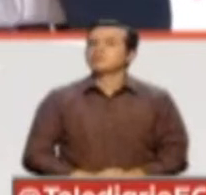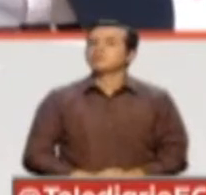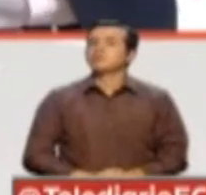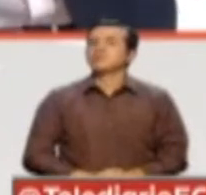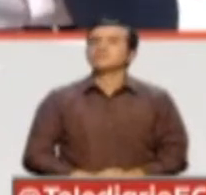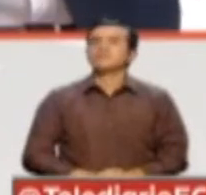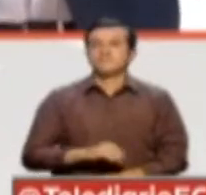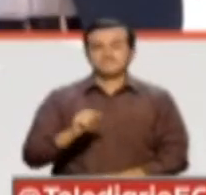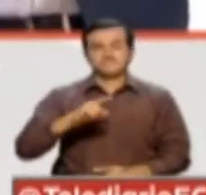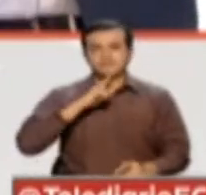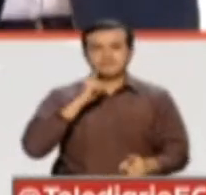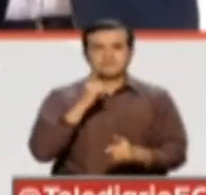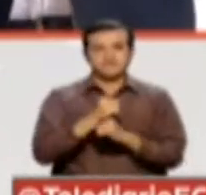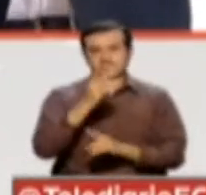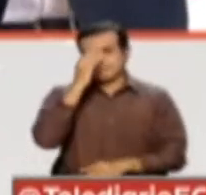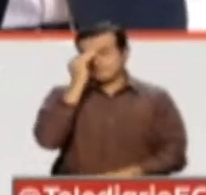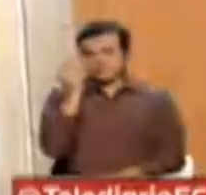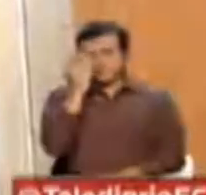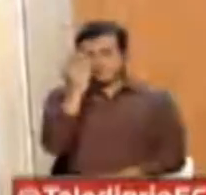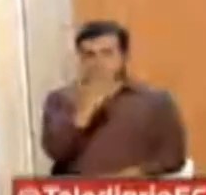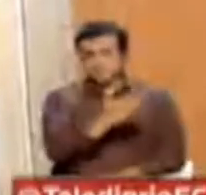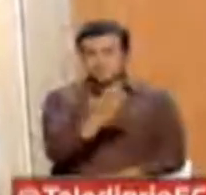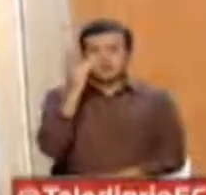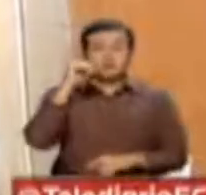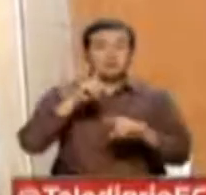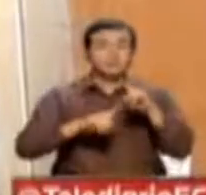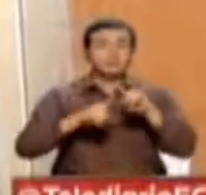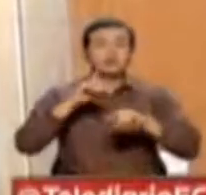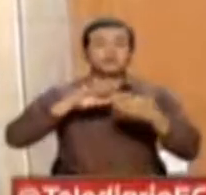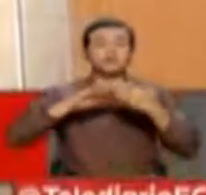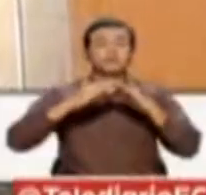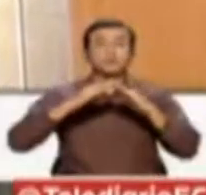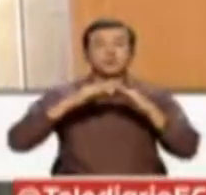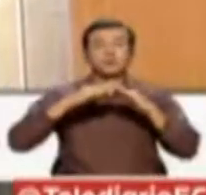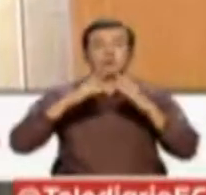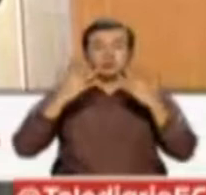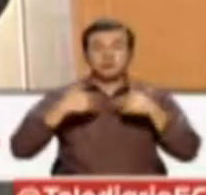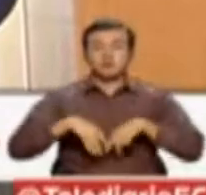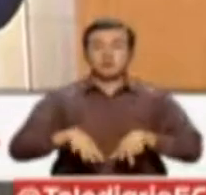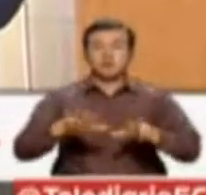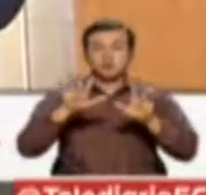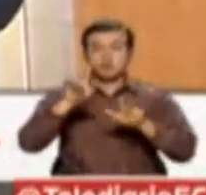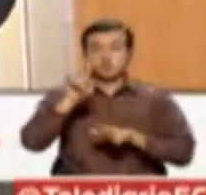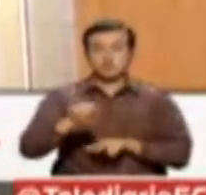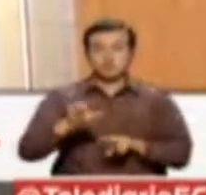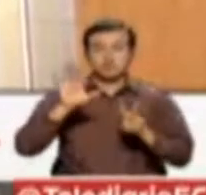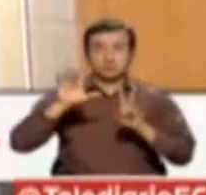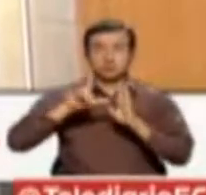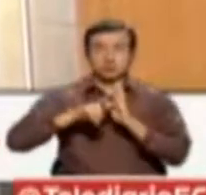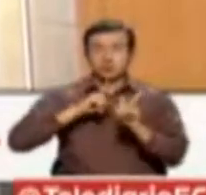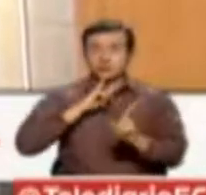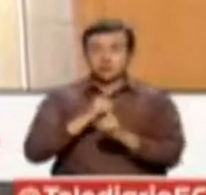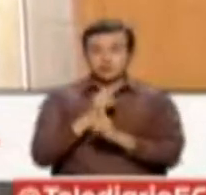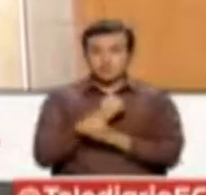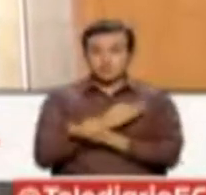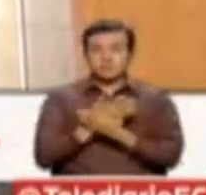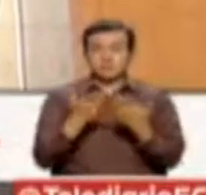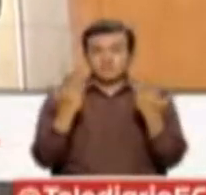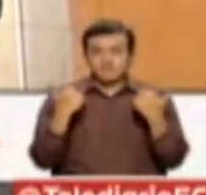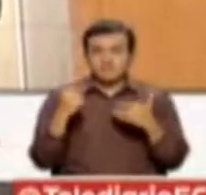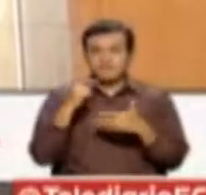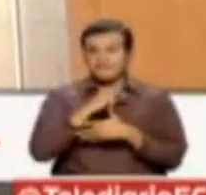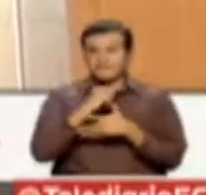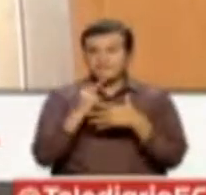así en sofía y dianas muy buenos días a ustedes ya los amigos de comunidad telediario 8 de la mañana con 6 minutos lo mencionaban que